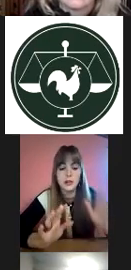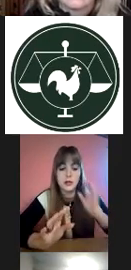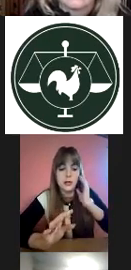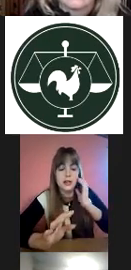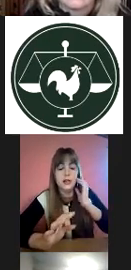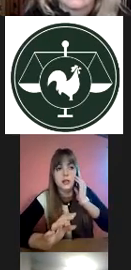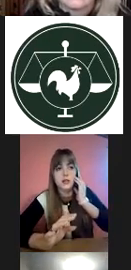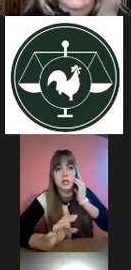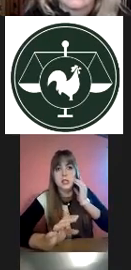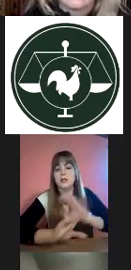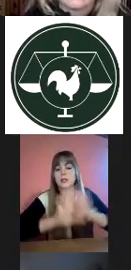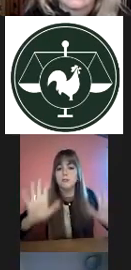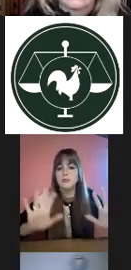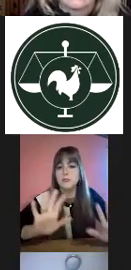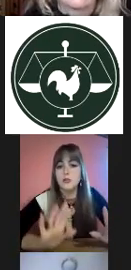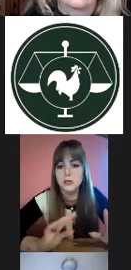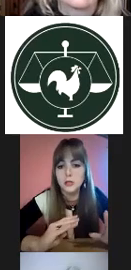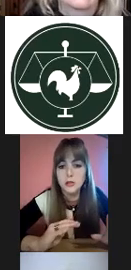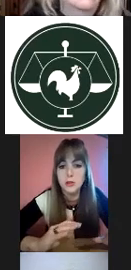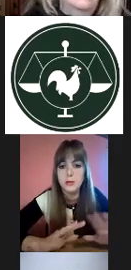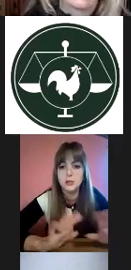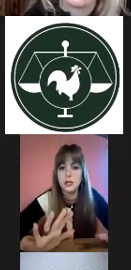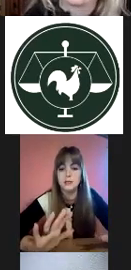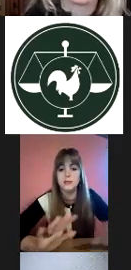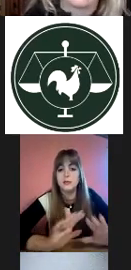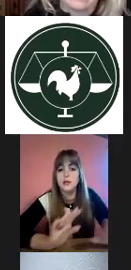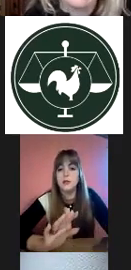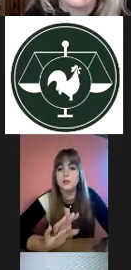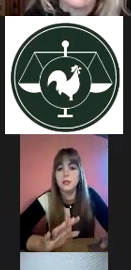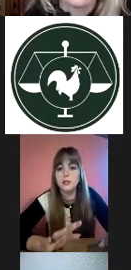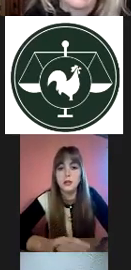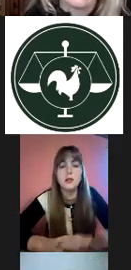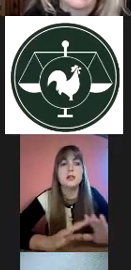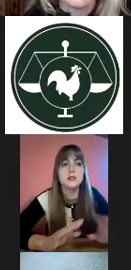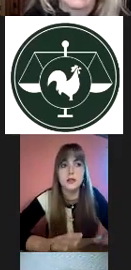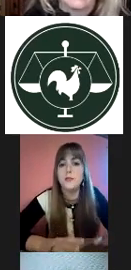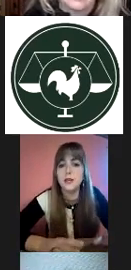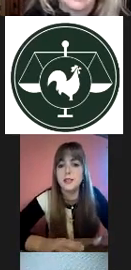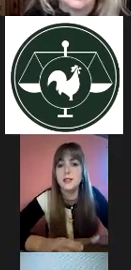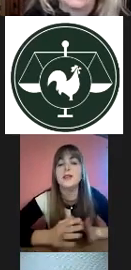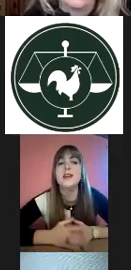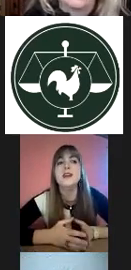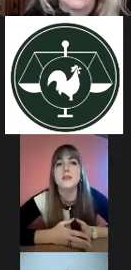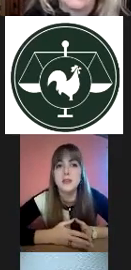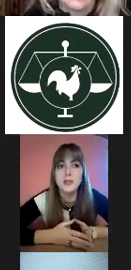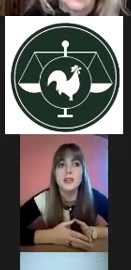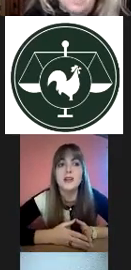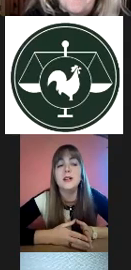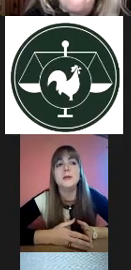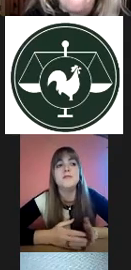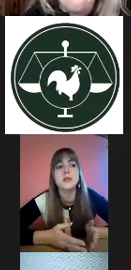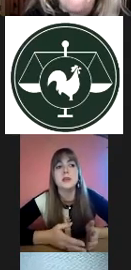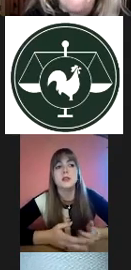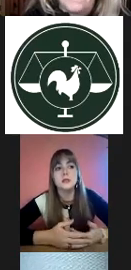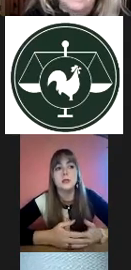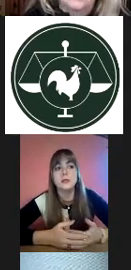vacunación antirrábica. Creo que eso es conocido, ¿no?, por la mayoría. Vacunación antirrábica, sabemos para qué sirve, por qué fue tan